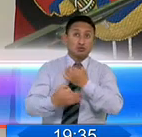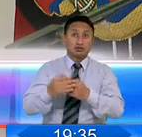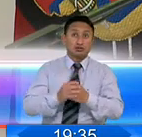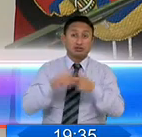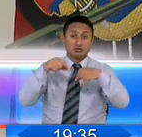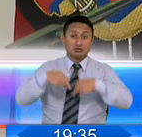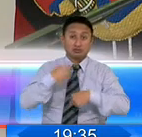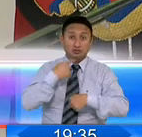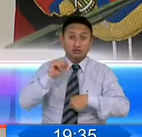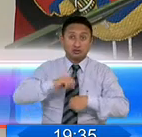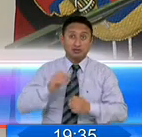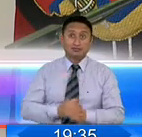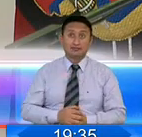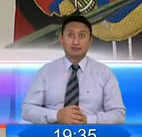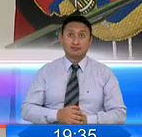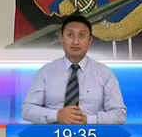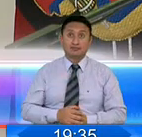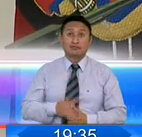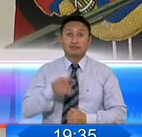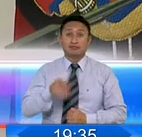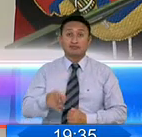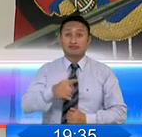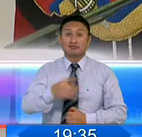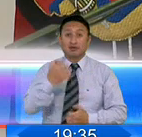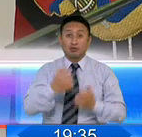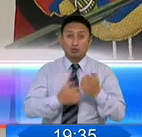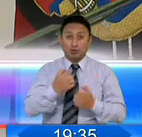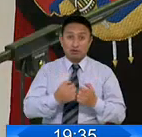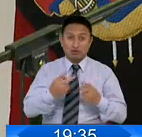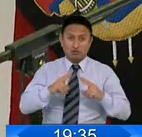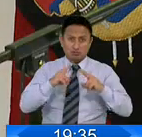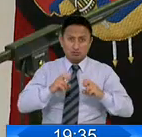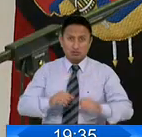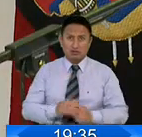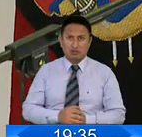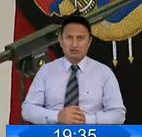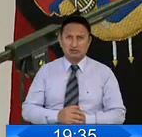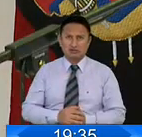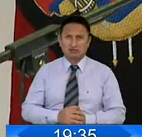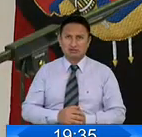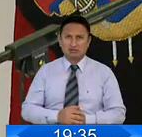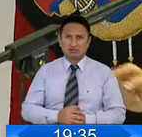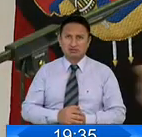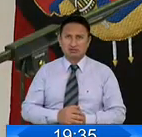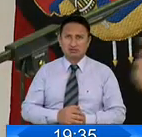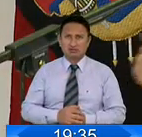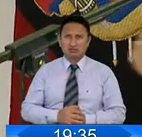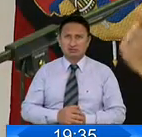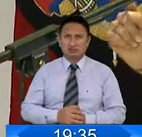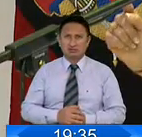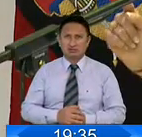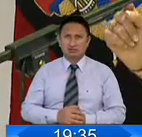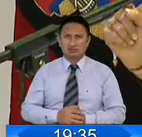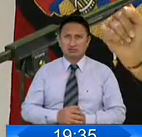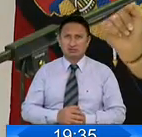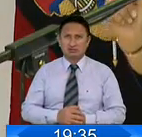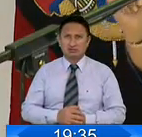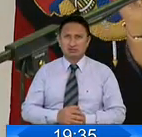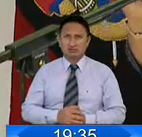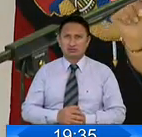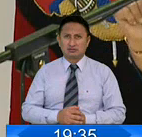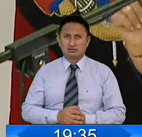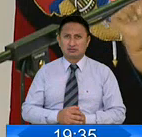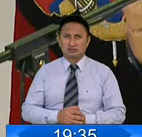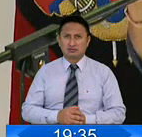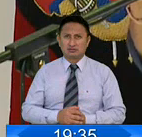establecer la existencia del dolo, la manifiesta negligencia o el error inexcusable, y abandonar aquel